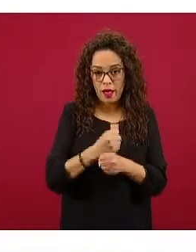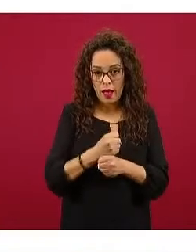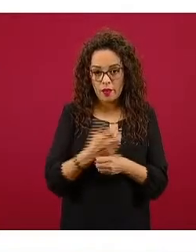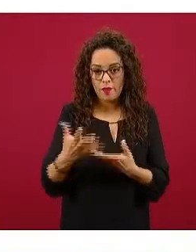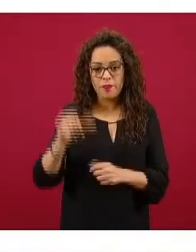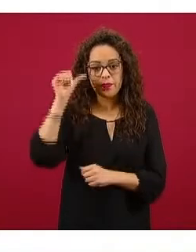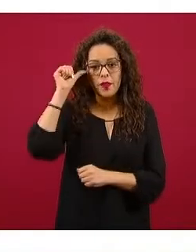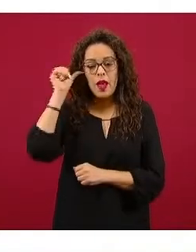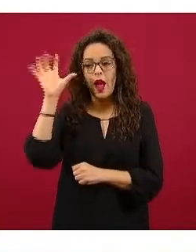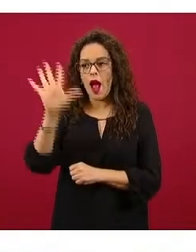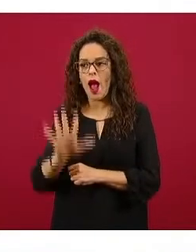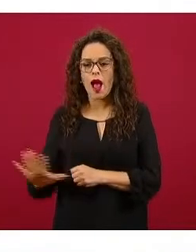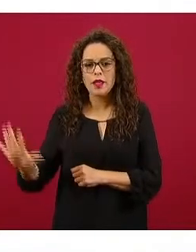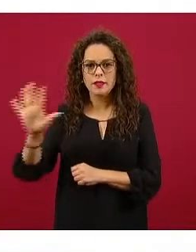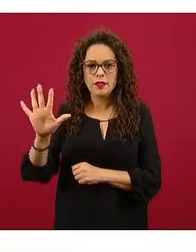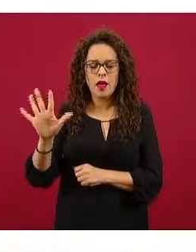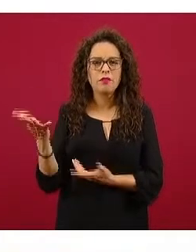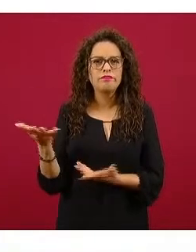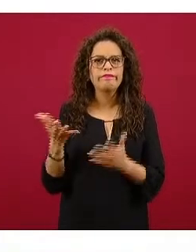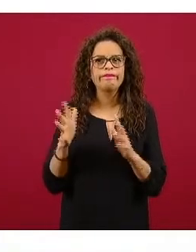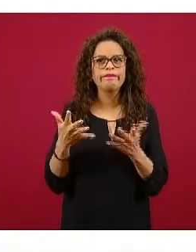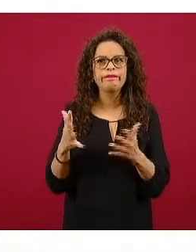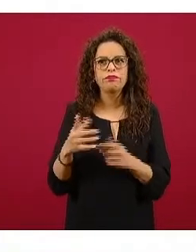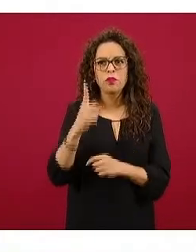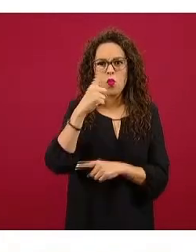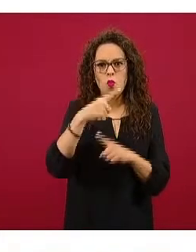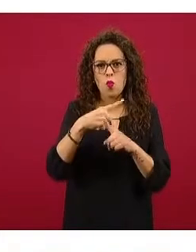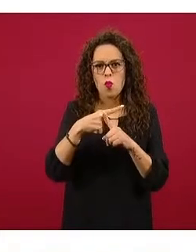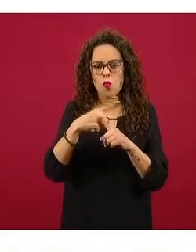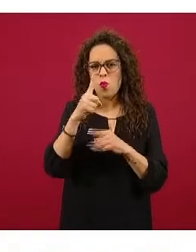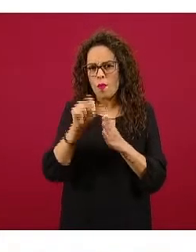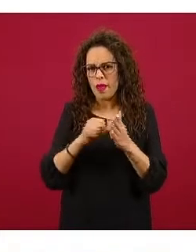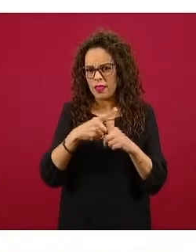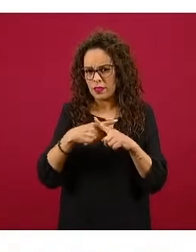hace aproximadamente mes y medio a un primer,